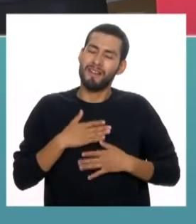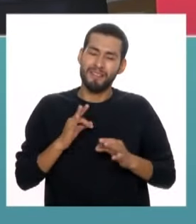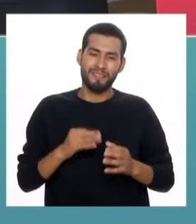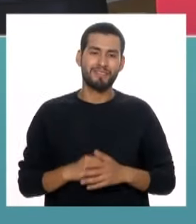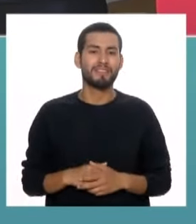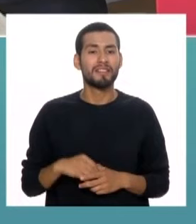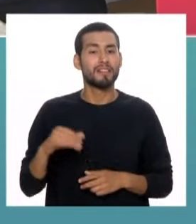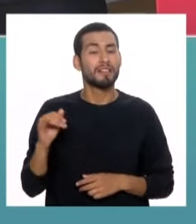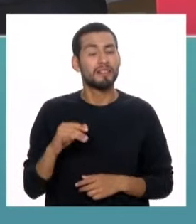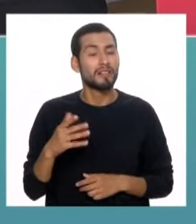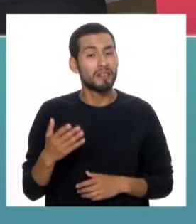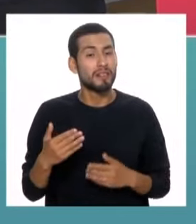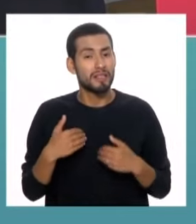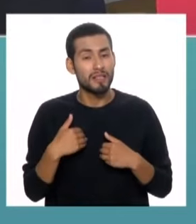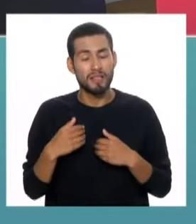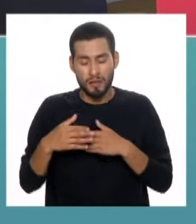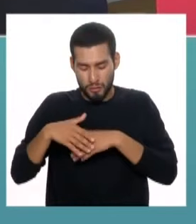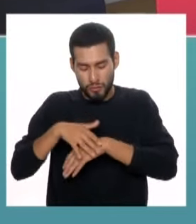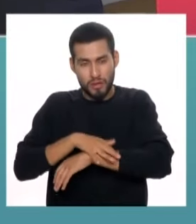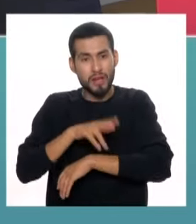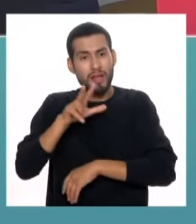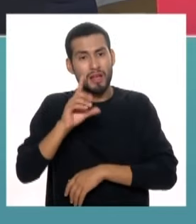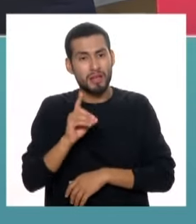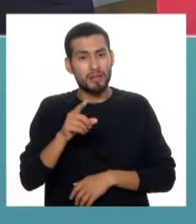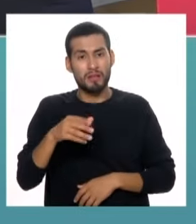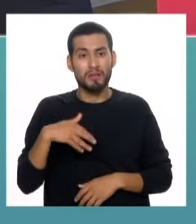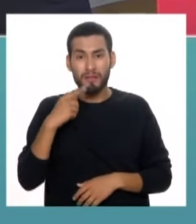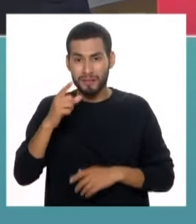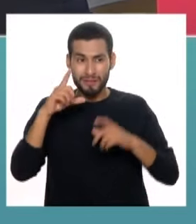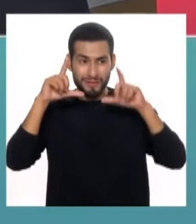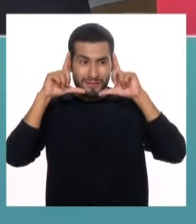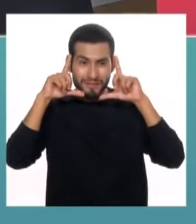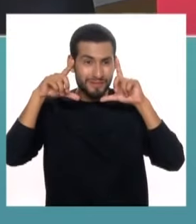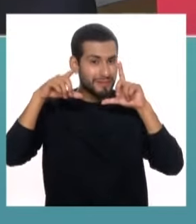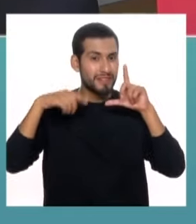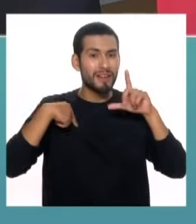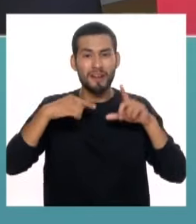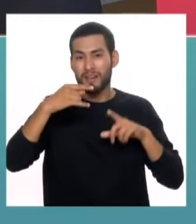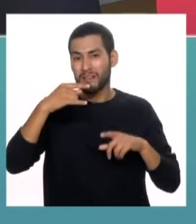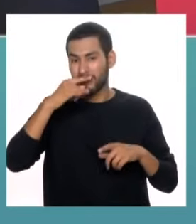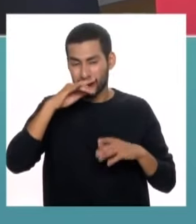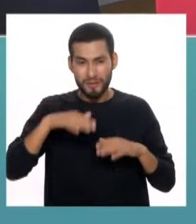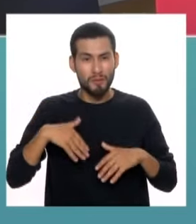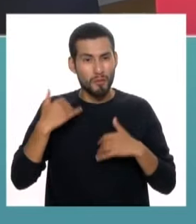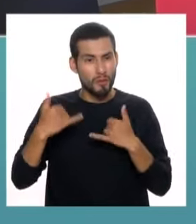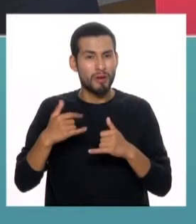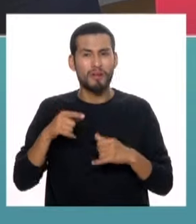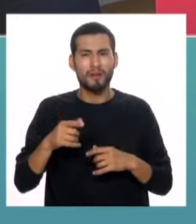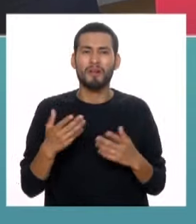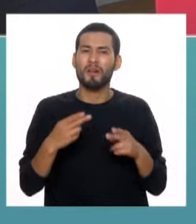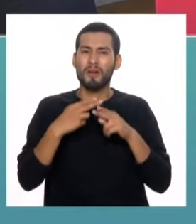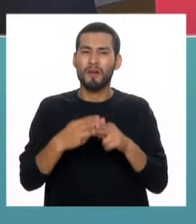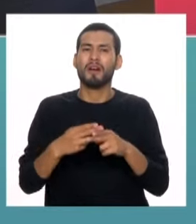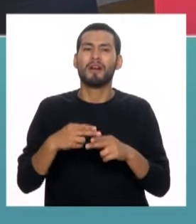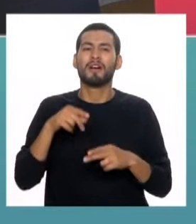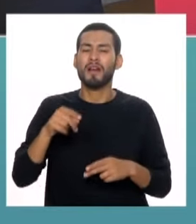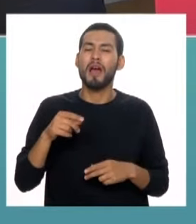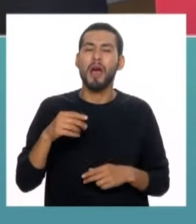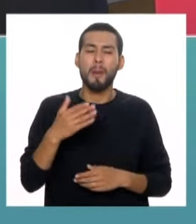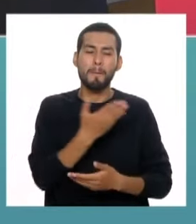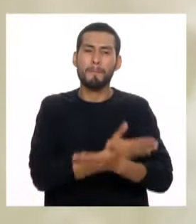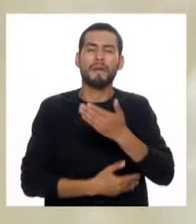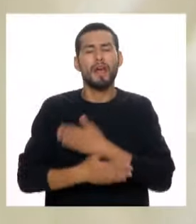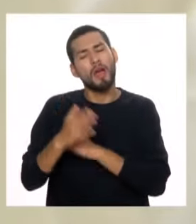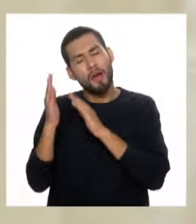tiene impresiones 3D, entonces esto también sirve como una máscara para que los niños puedan jugar. Es una pijama, por eso la llamamos pijama feliz,